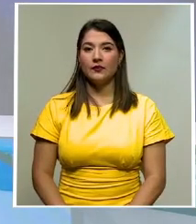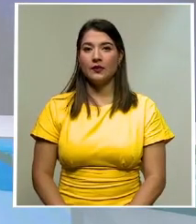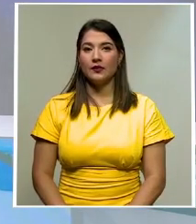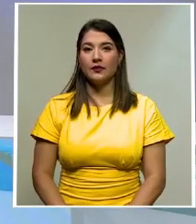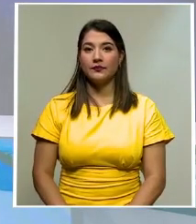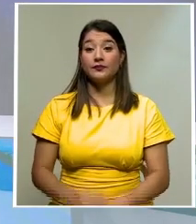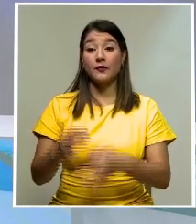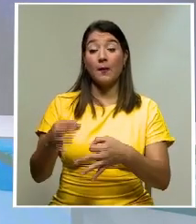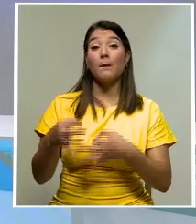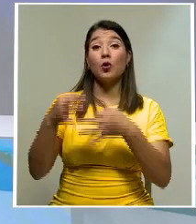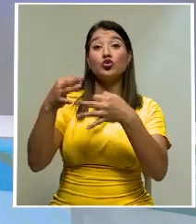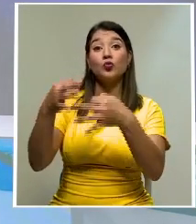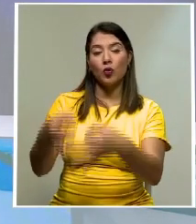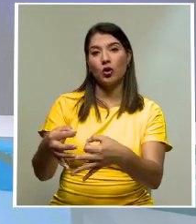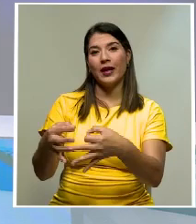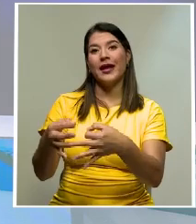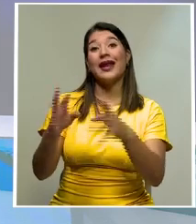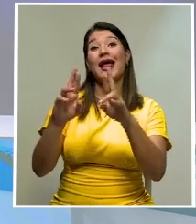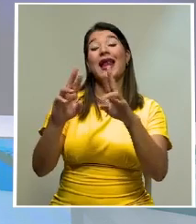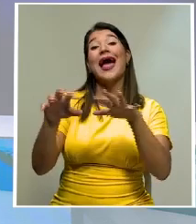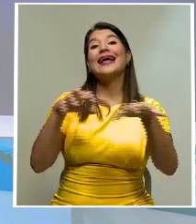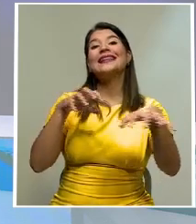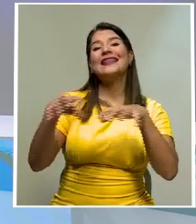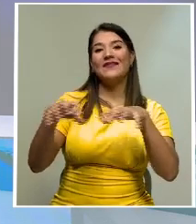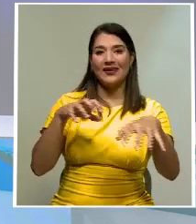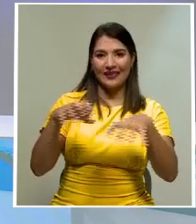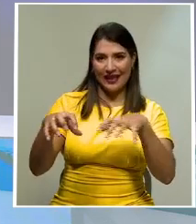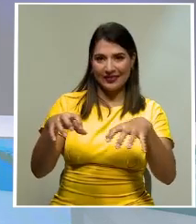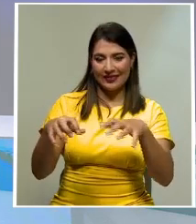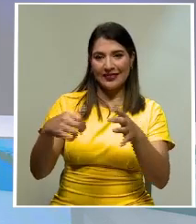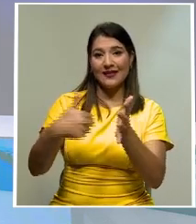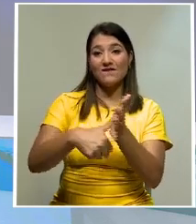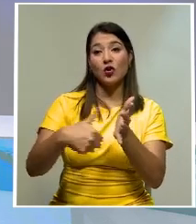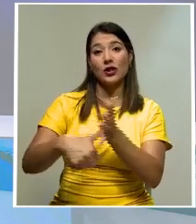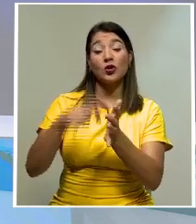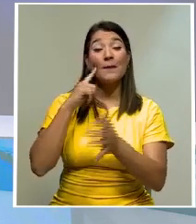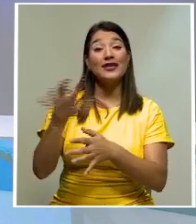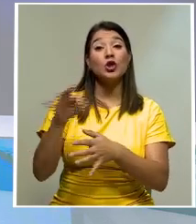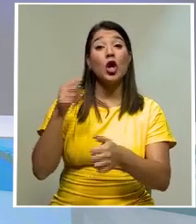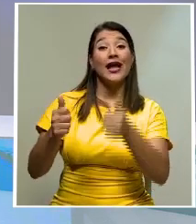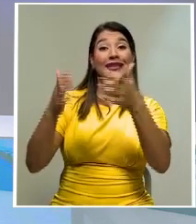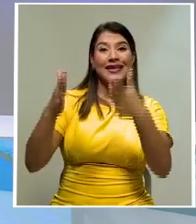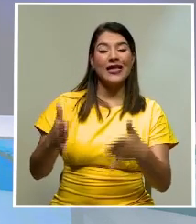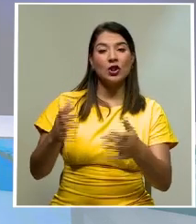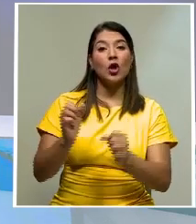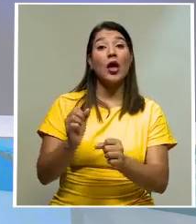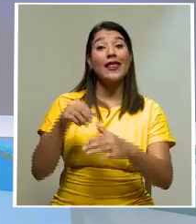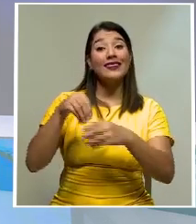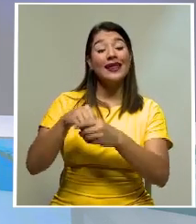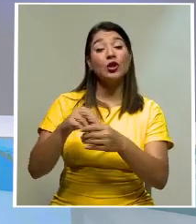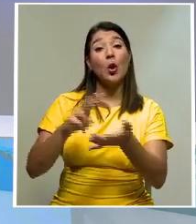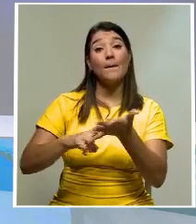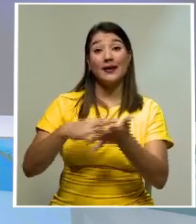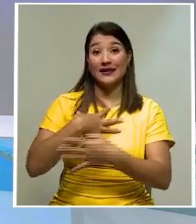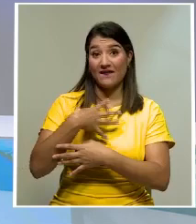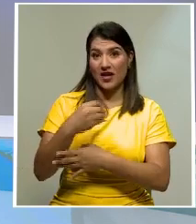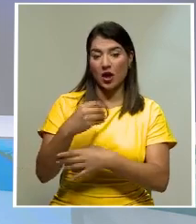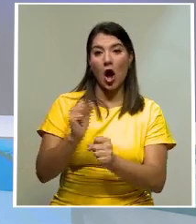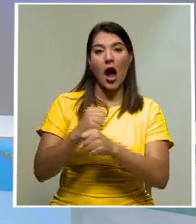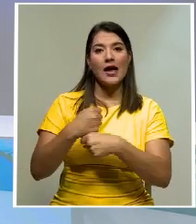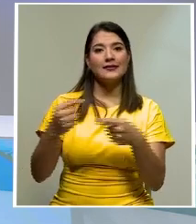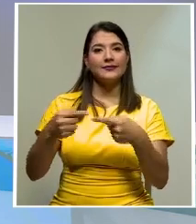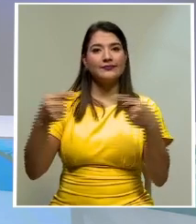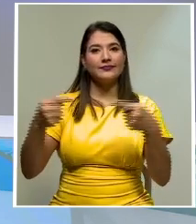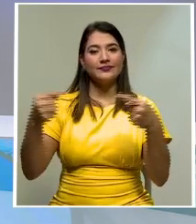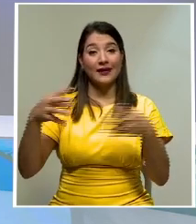Posponer la convención interna del Partido de Liberación Nacional genera choques entre los precandidatos. La Asamblea Nacional del PLN definirá la fecha